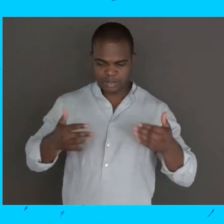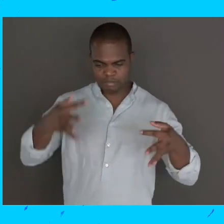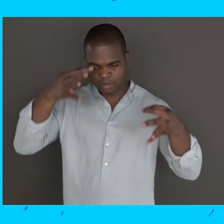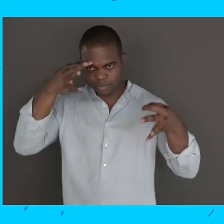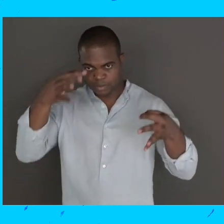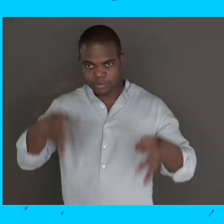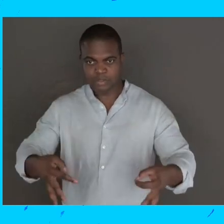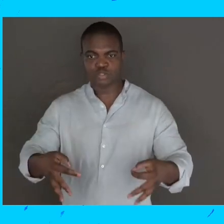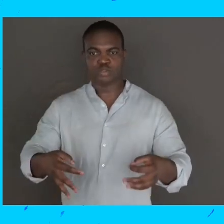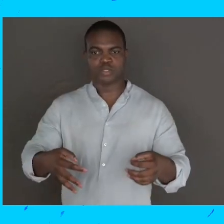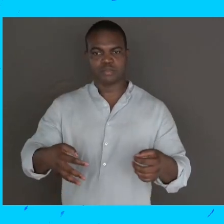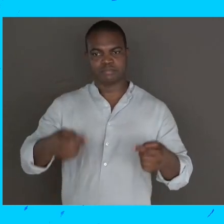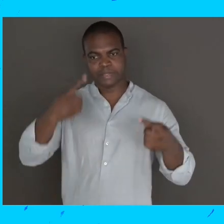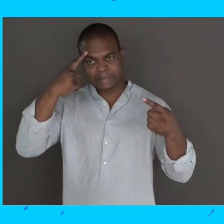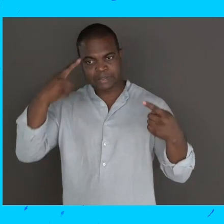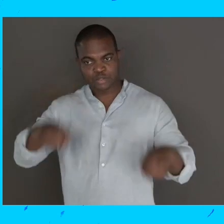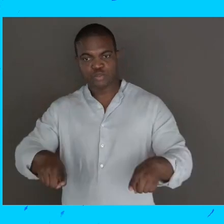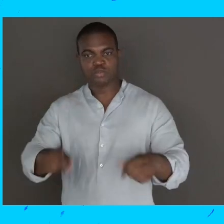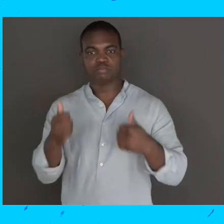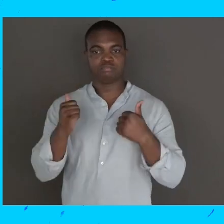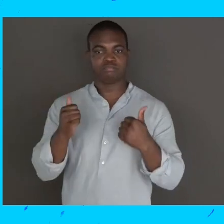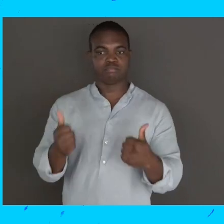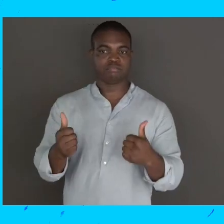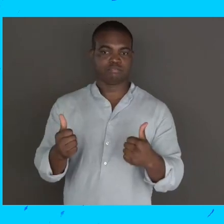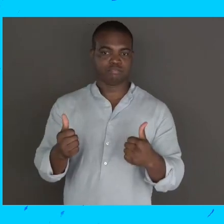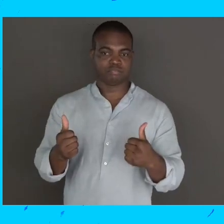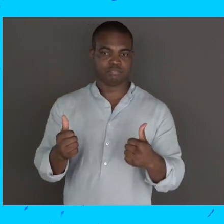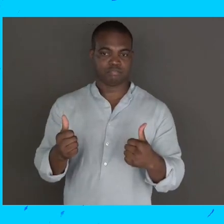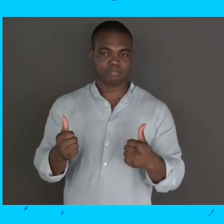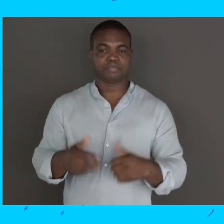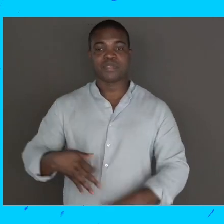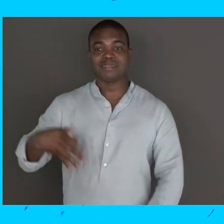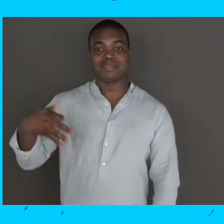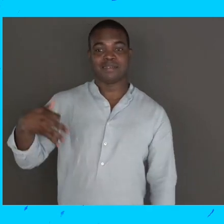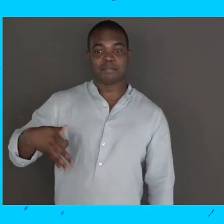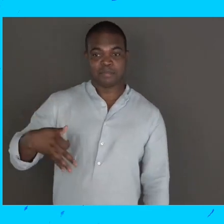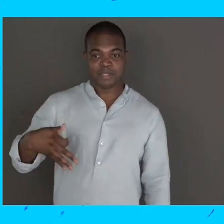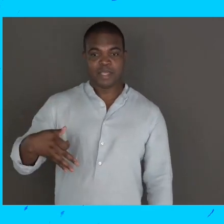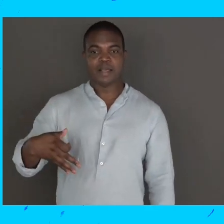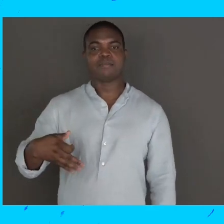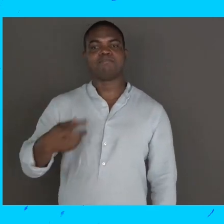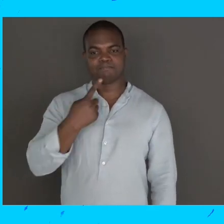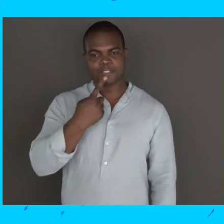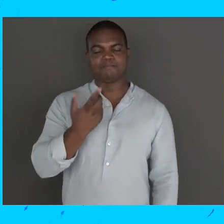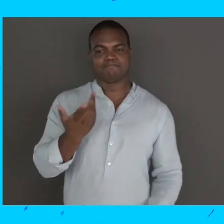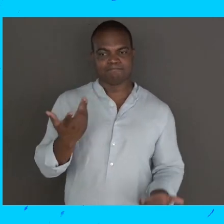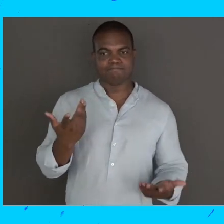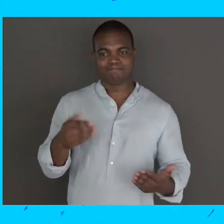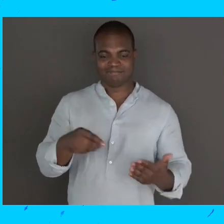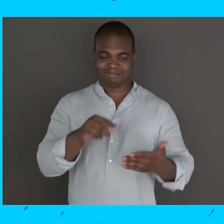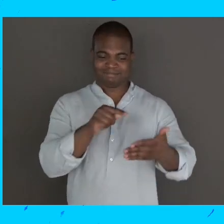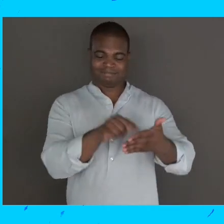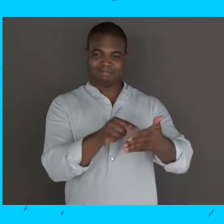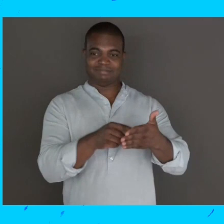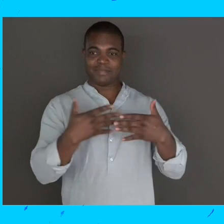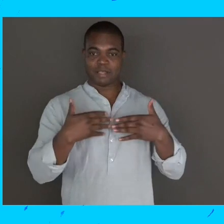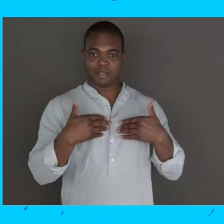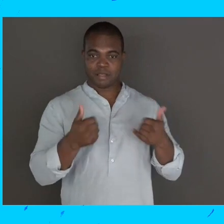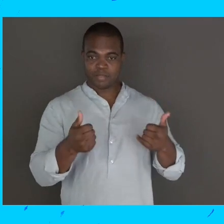los niños, oportunidades futuras, educación, salud y bienestar. Y